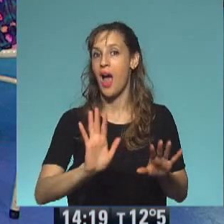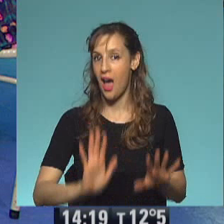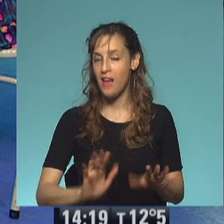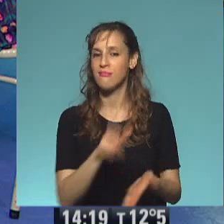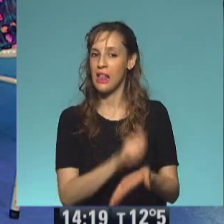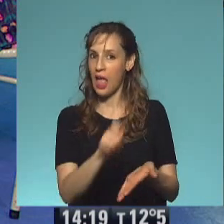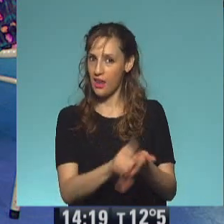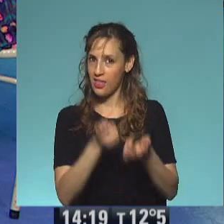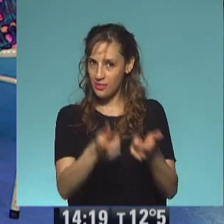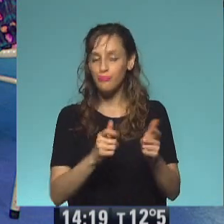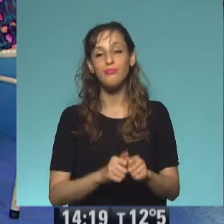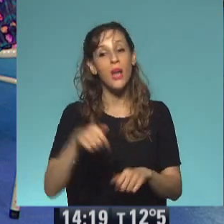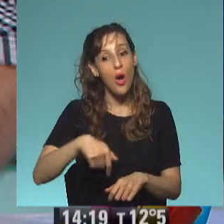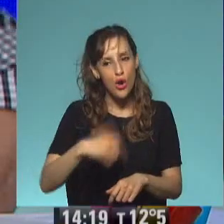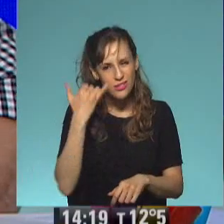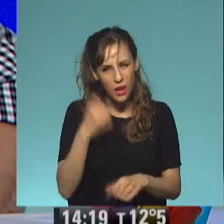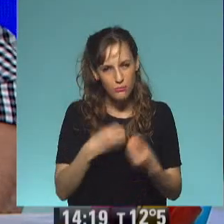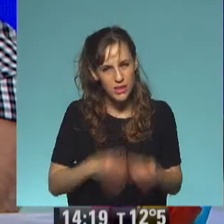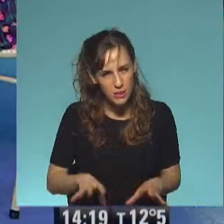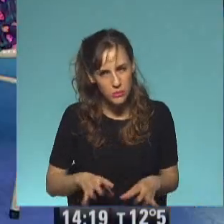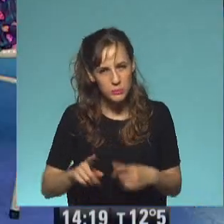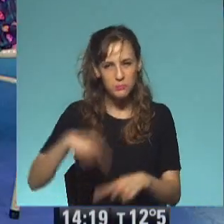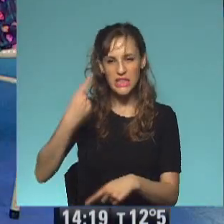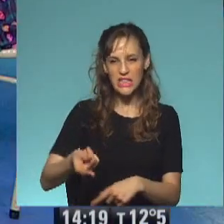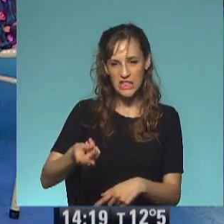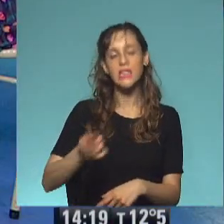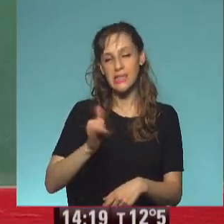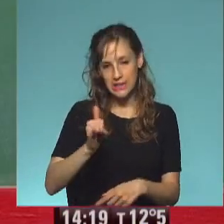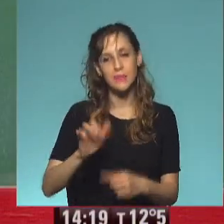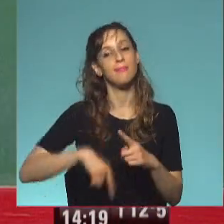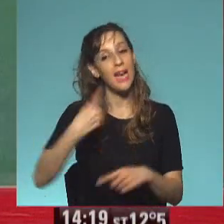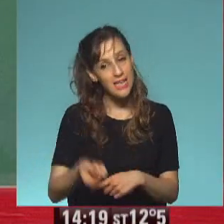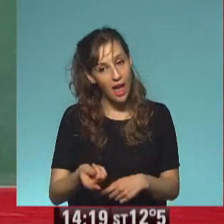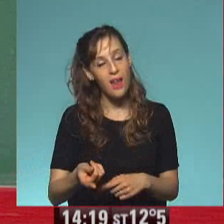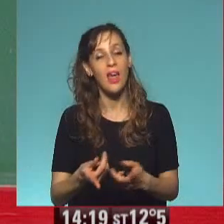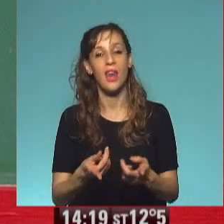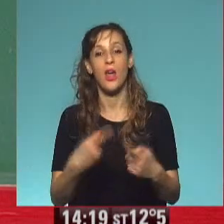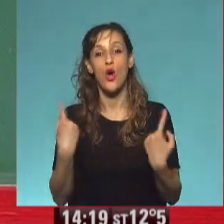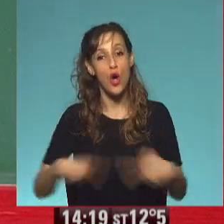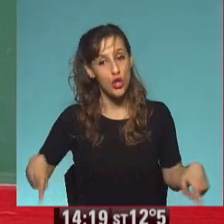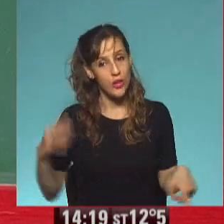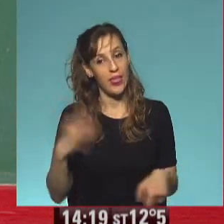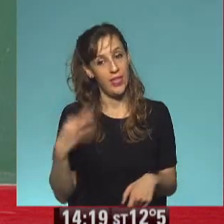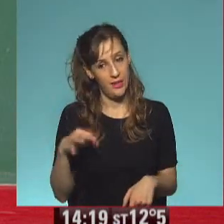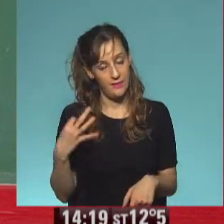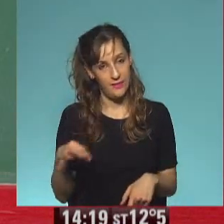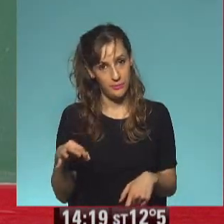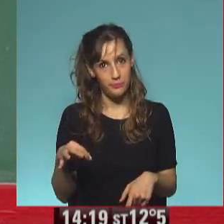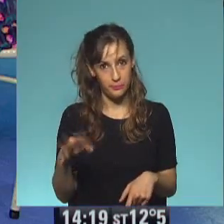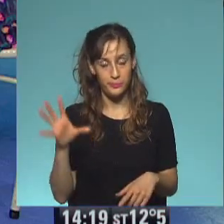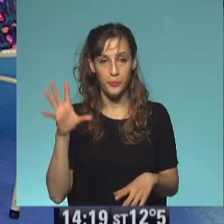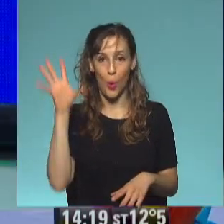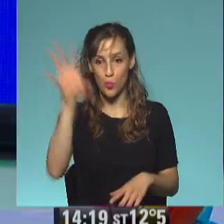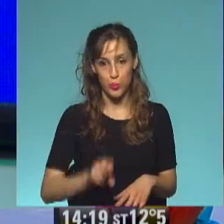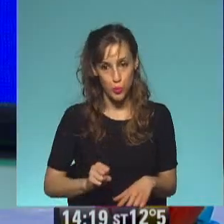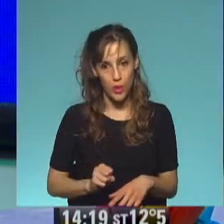Clase, ya hoy empezamos la clase de mañana. Ah, sí, sí. Estamos muy adelantados. Es que mañana necesitamos algunos materiales que vamos a preparar juntos ahora. Bien, entonces